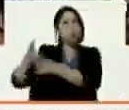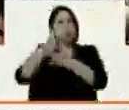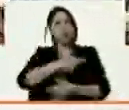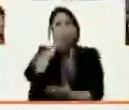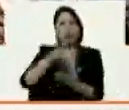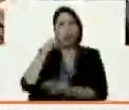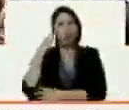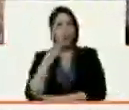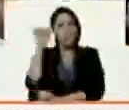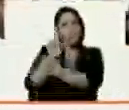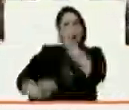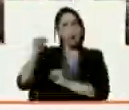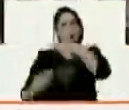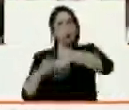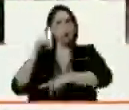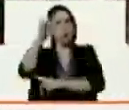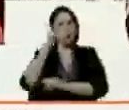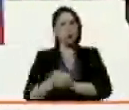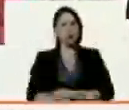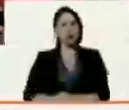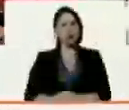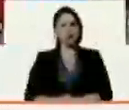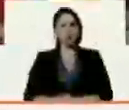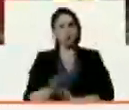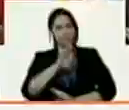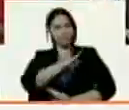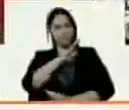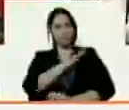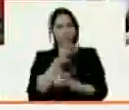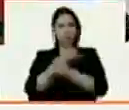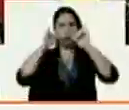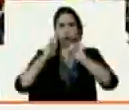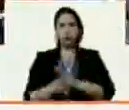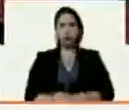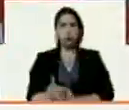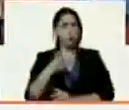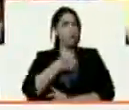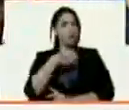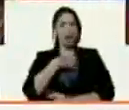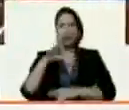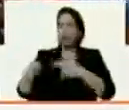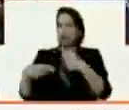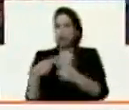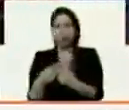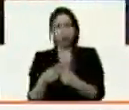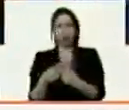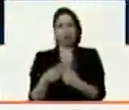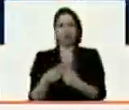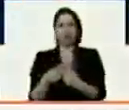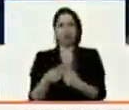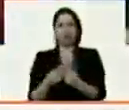a defender la revolución y a defender su independencia. No podrán más nunca.